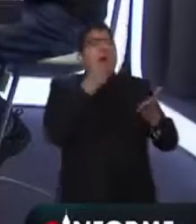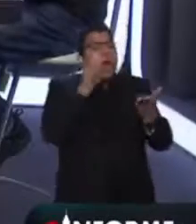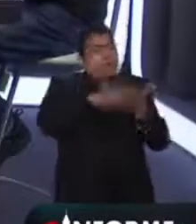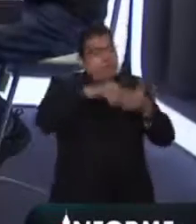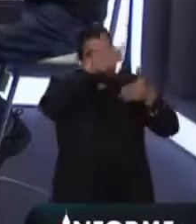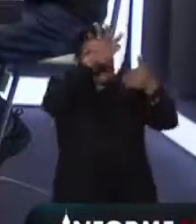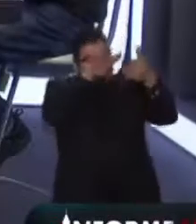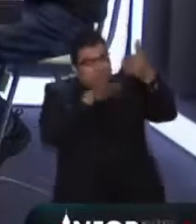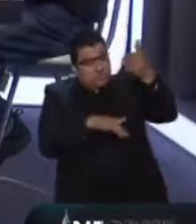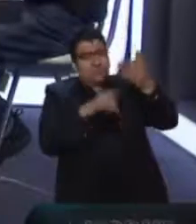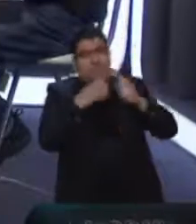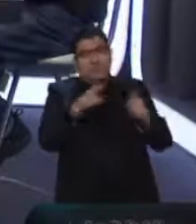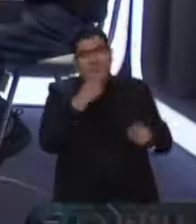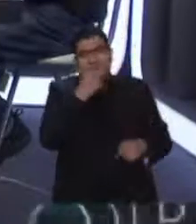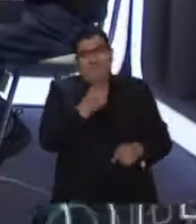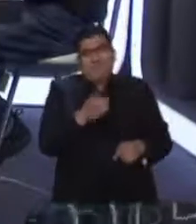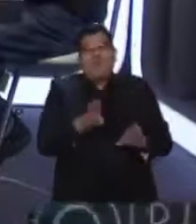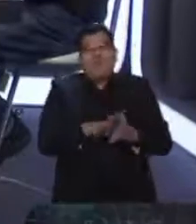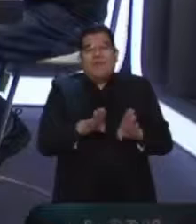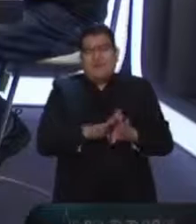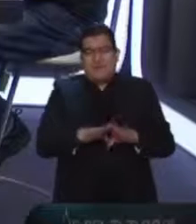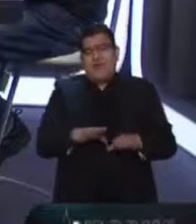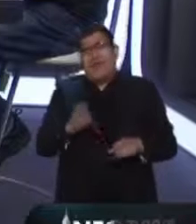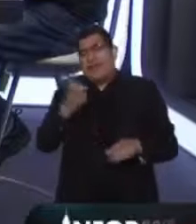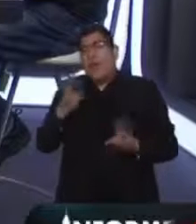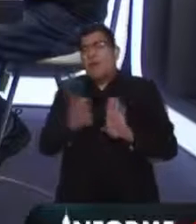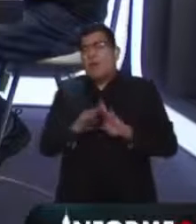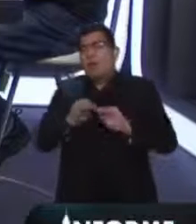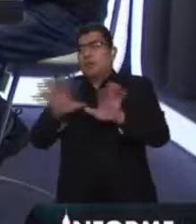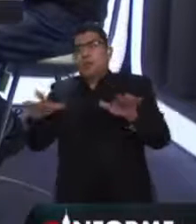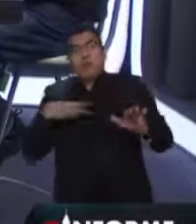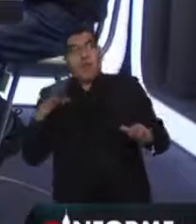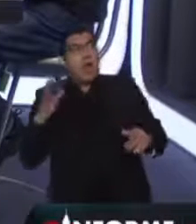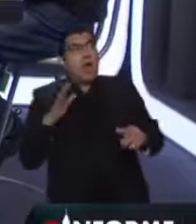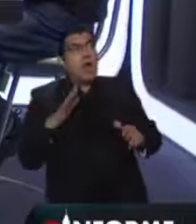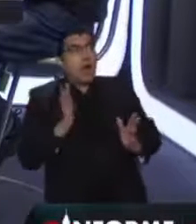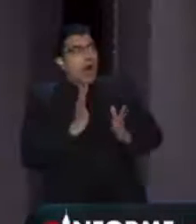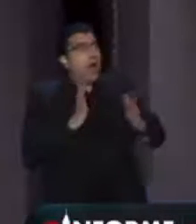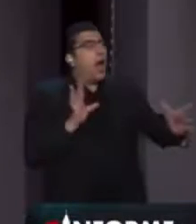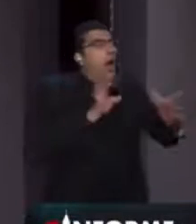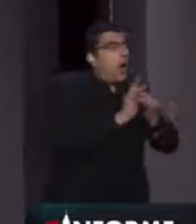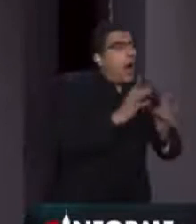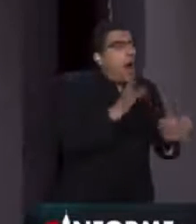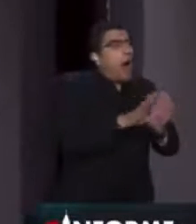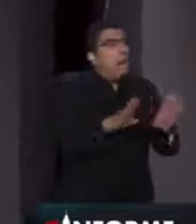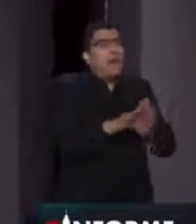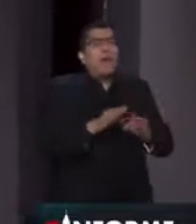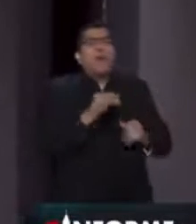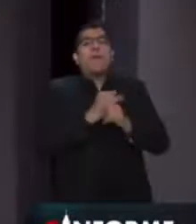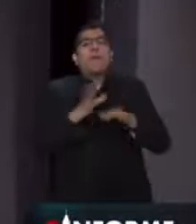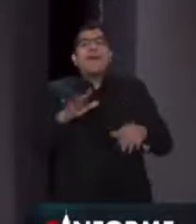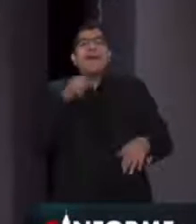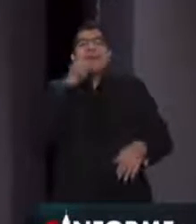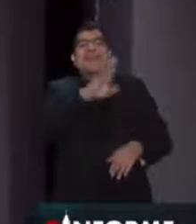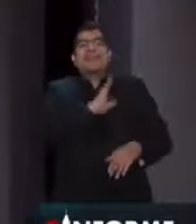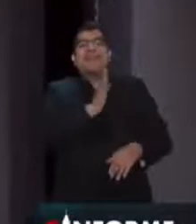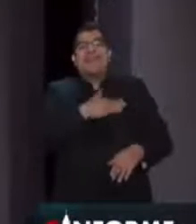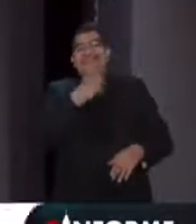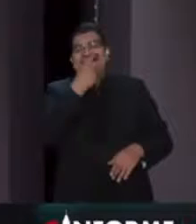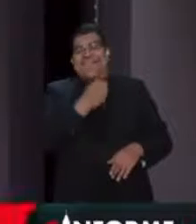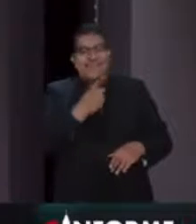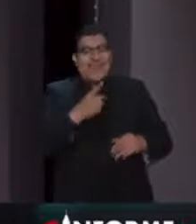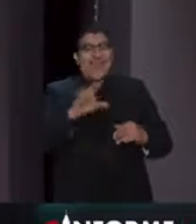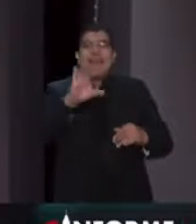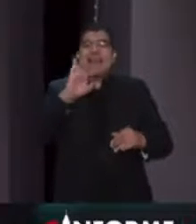cosa? Clickbait, ¿no? Exactamente, que es esa técnica para generar clics. Hay un periodista español muy famoso que decía que el tema